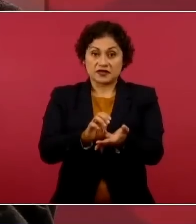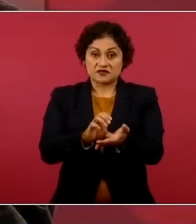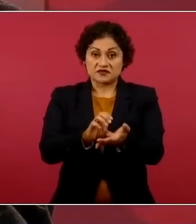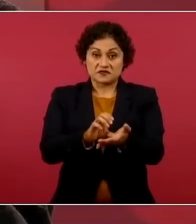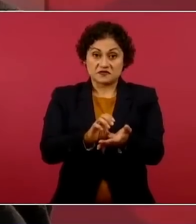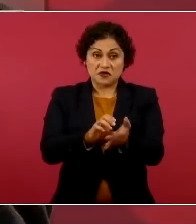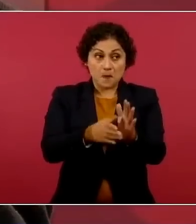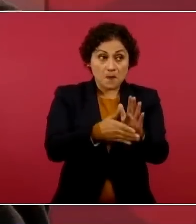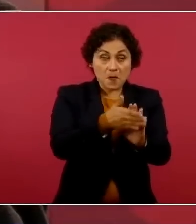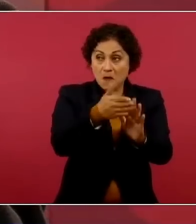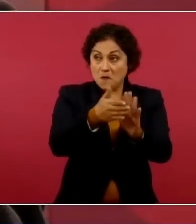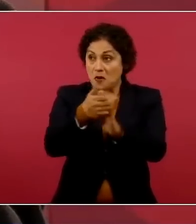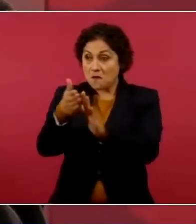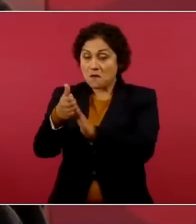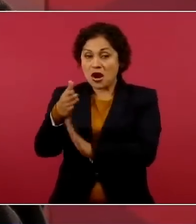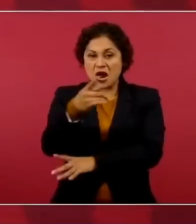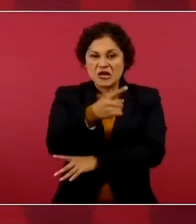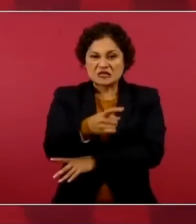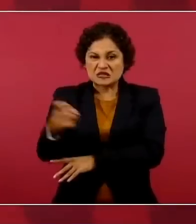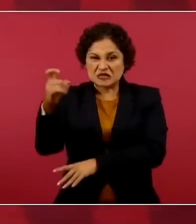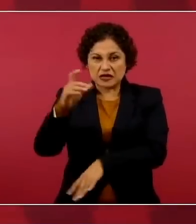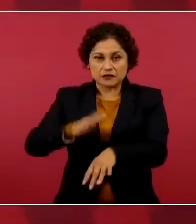Lo que nos íbamos a ahorrar.